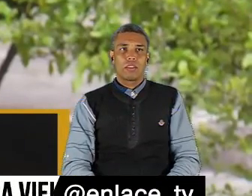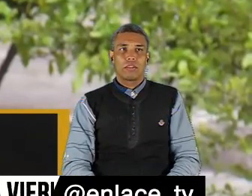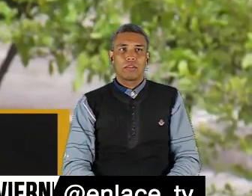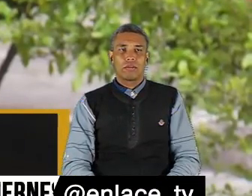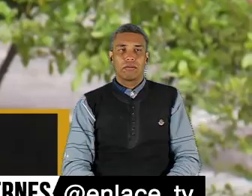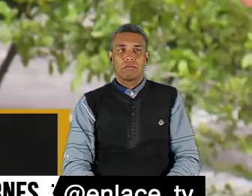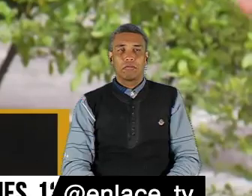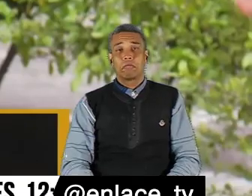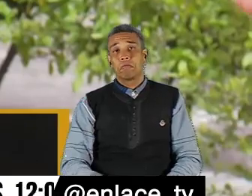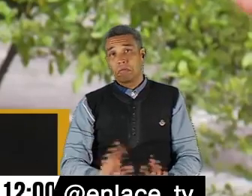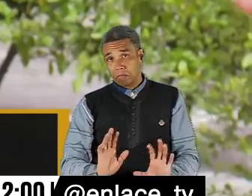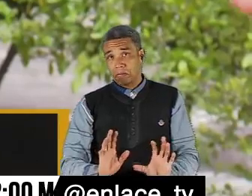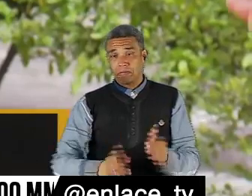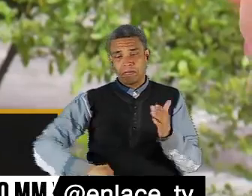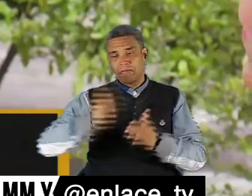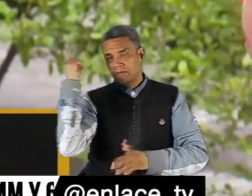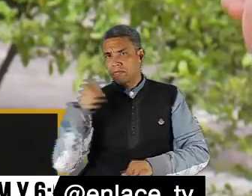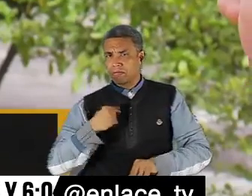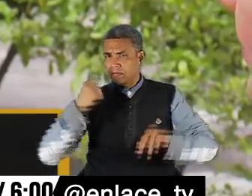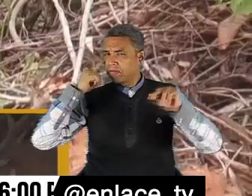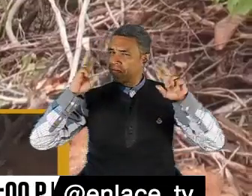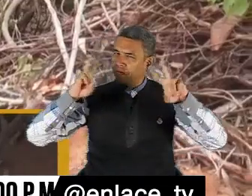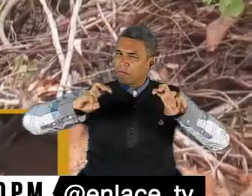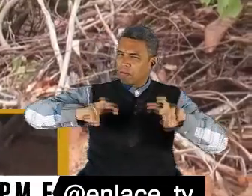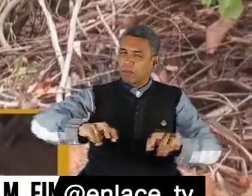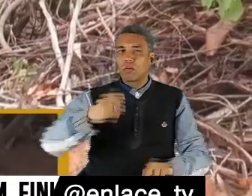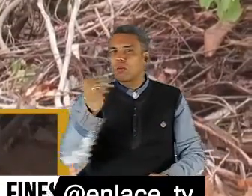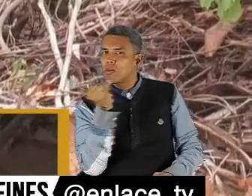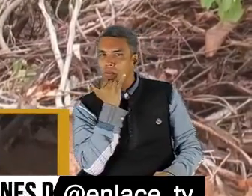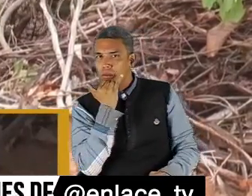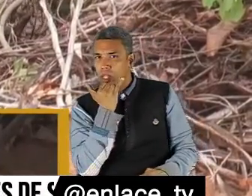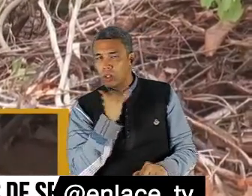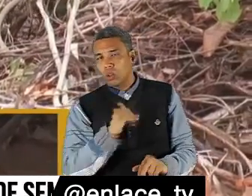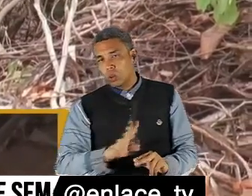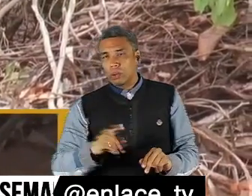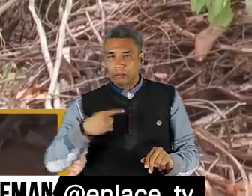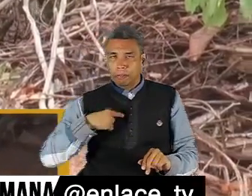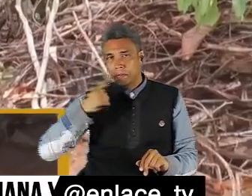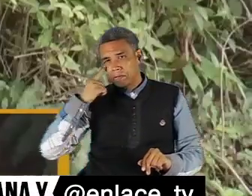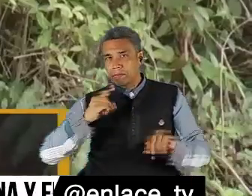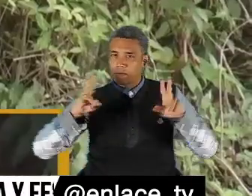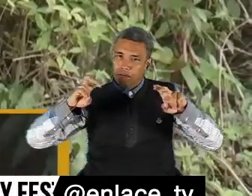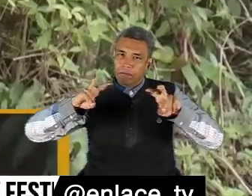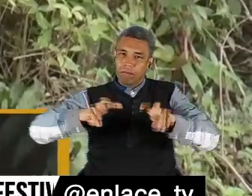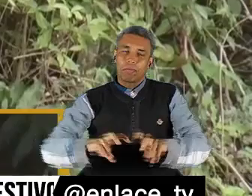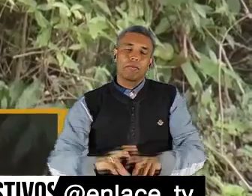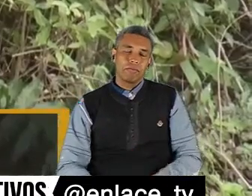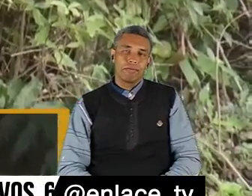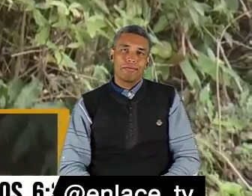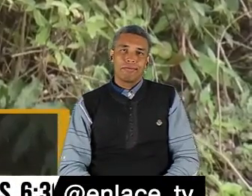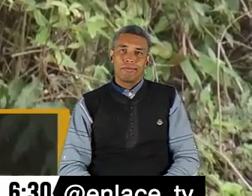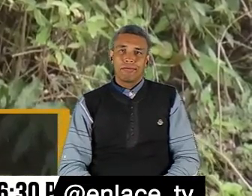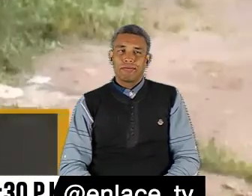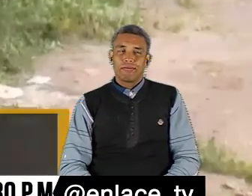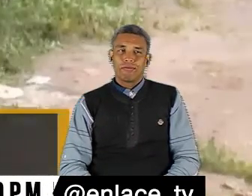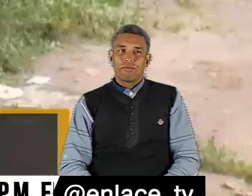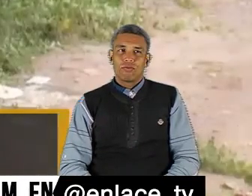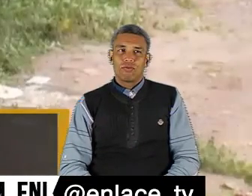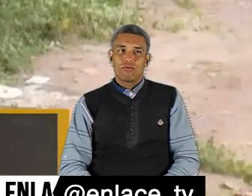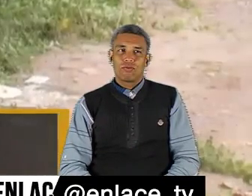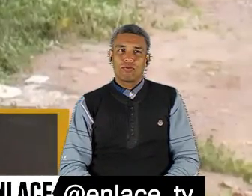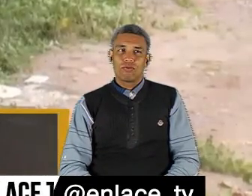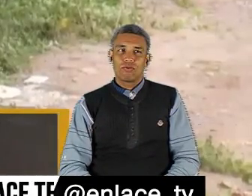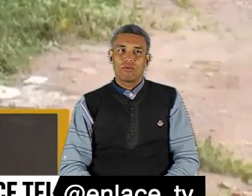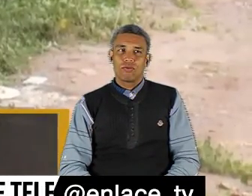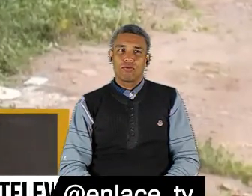actuaciones de investigación pues para poder llegar pues a judicializar los tipos, pero sí